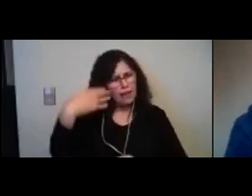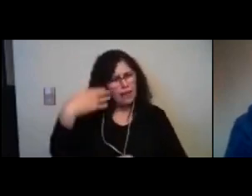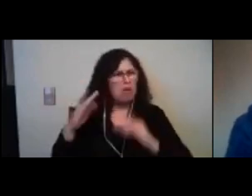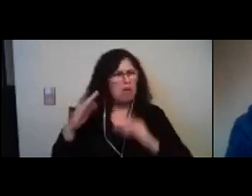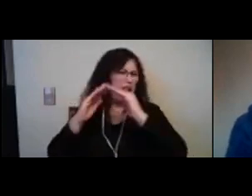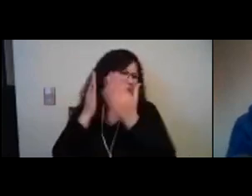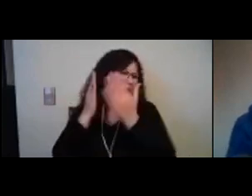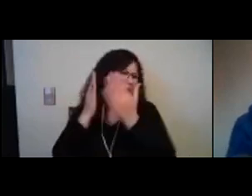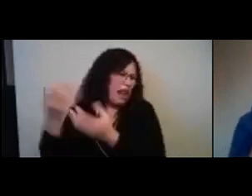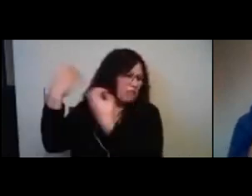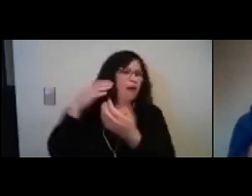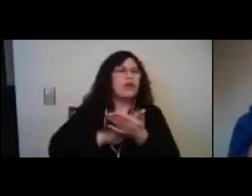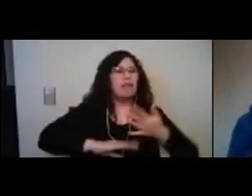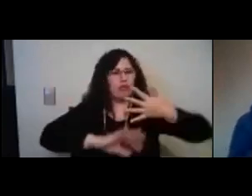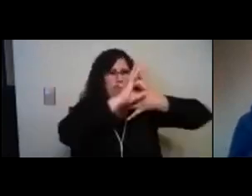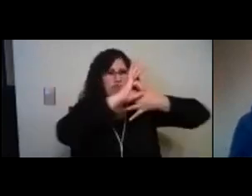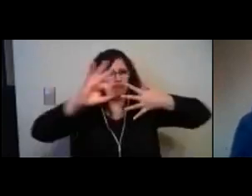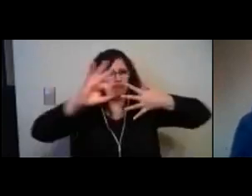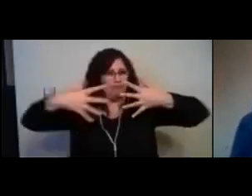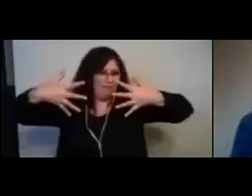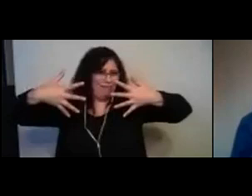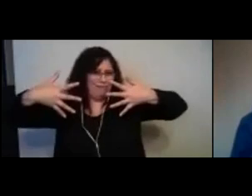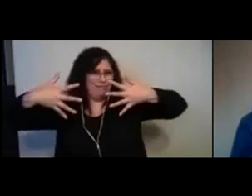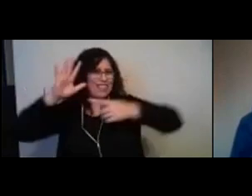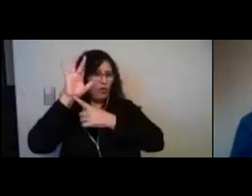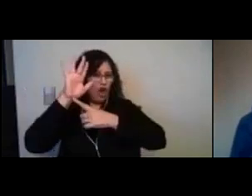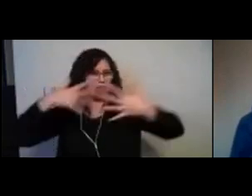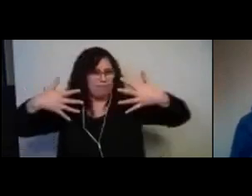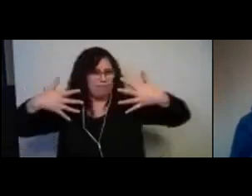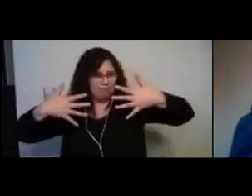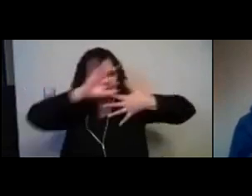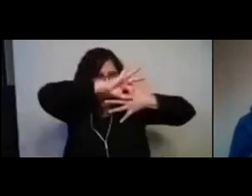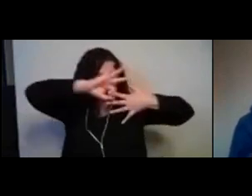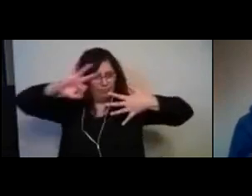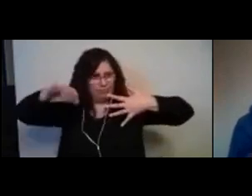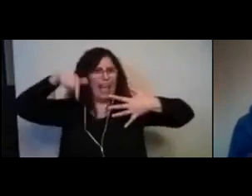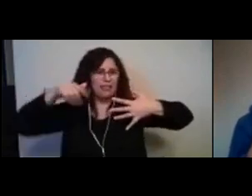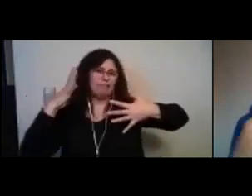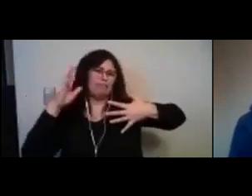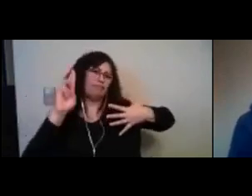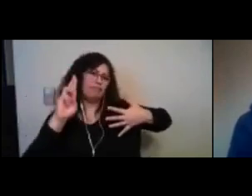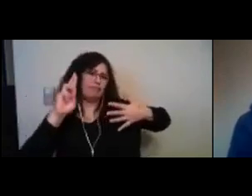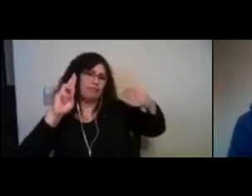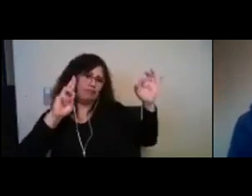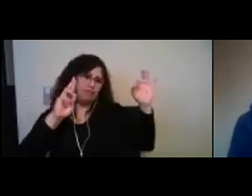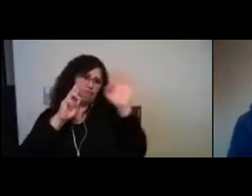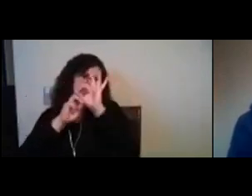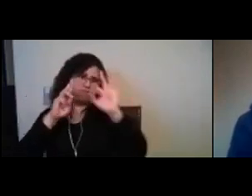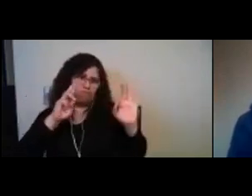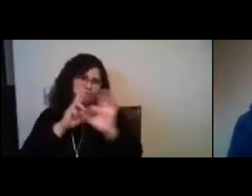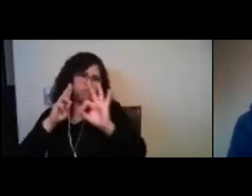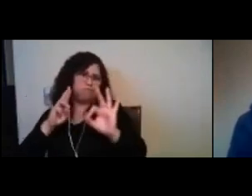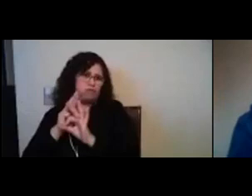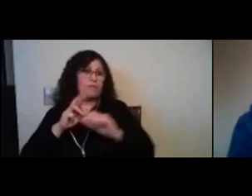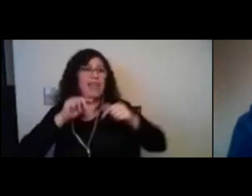un neurotransmisor a una postsináptica, ¿de acuerdo? Desde aquí, esta neurona abre una vesícula, envía el neurotransmisor